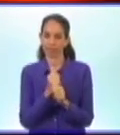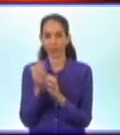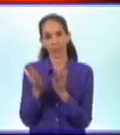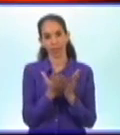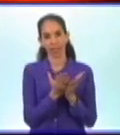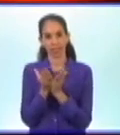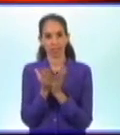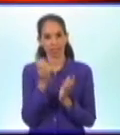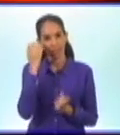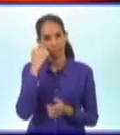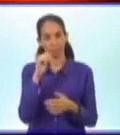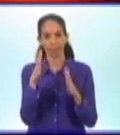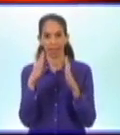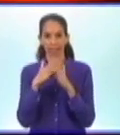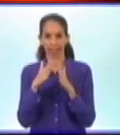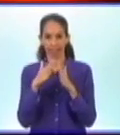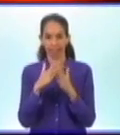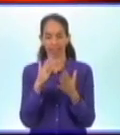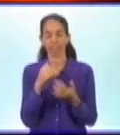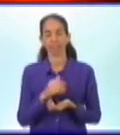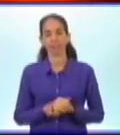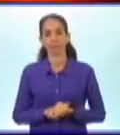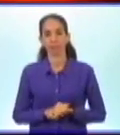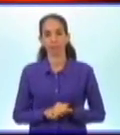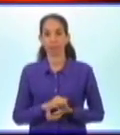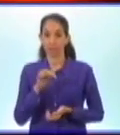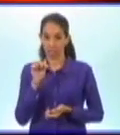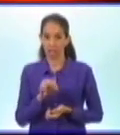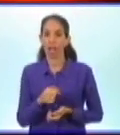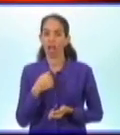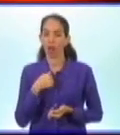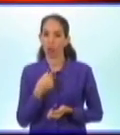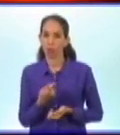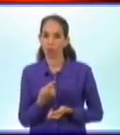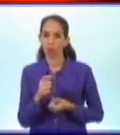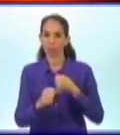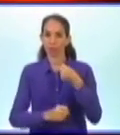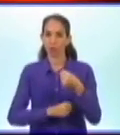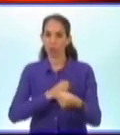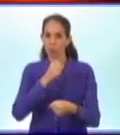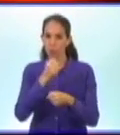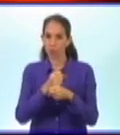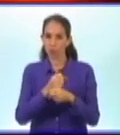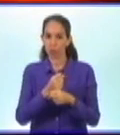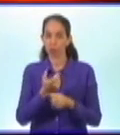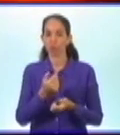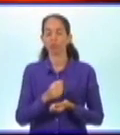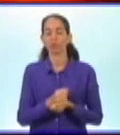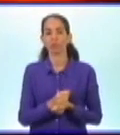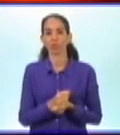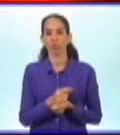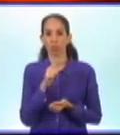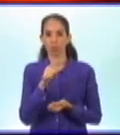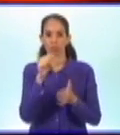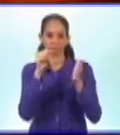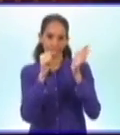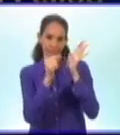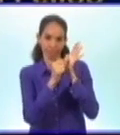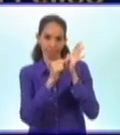que hemos seleccionado para la clase de hoy. Ahora sí te presento los usos de los puntos